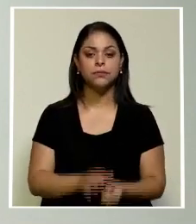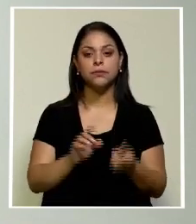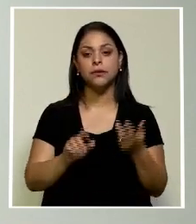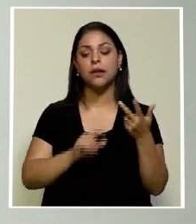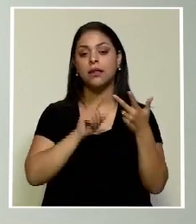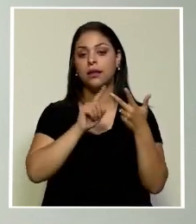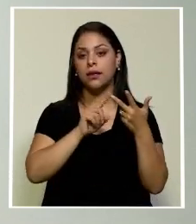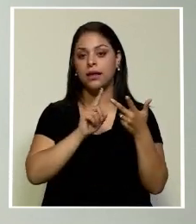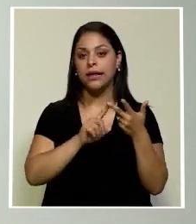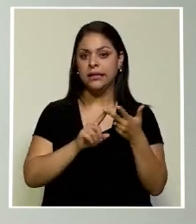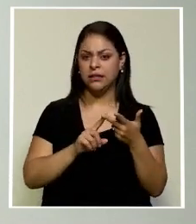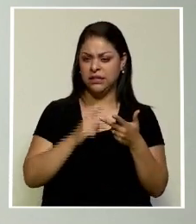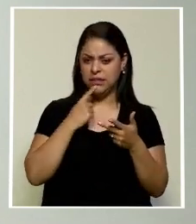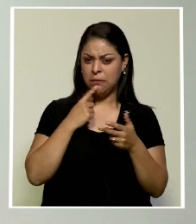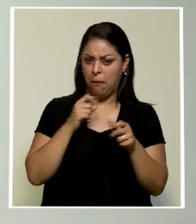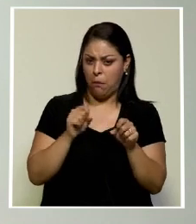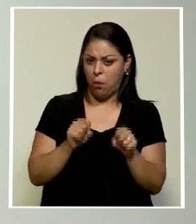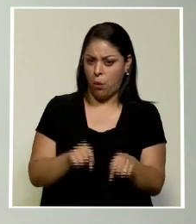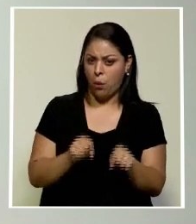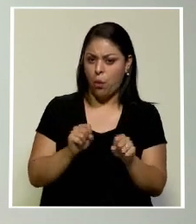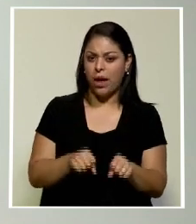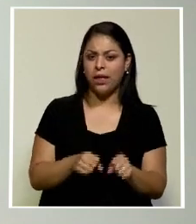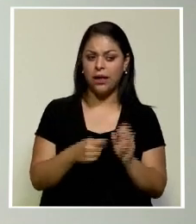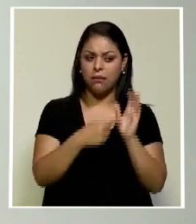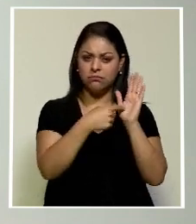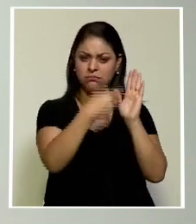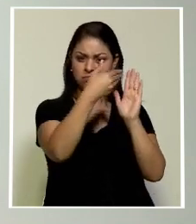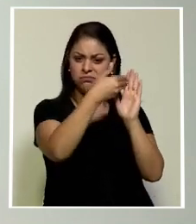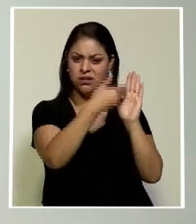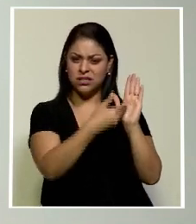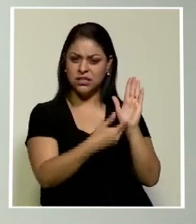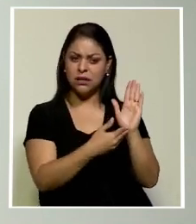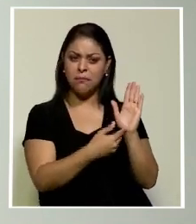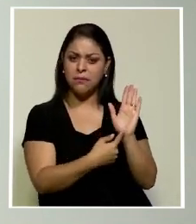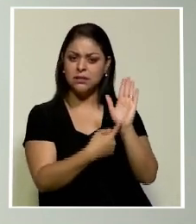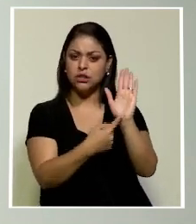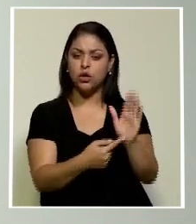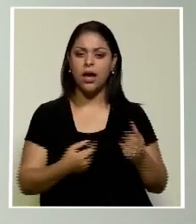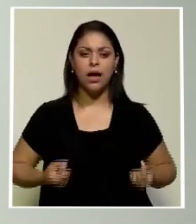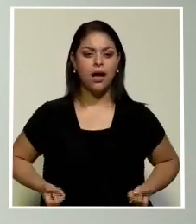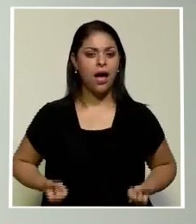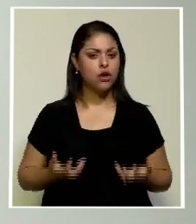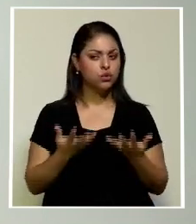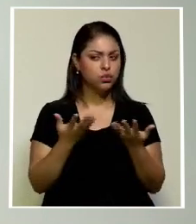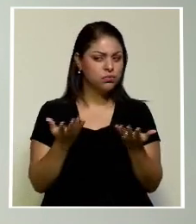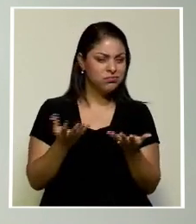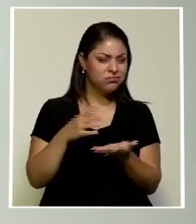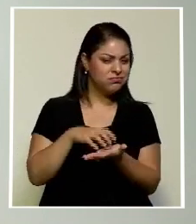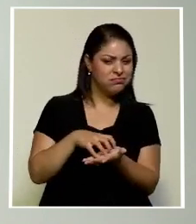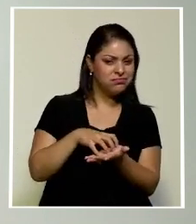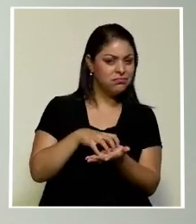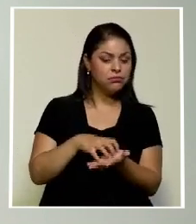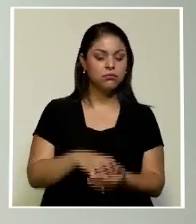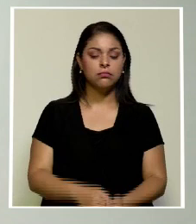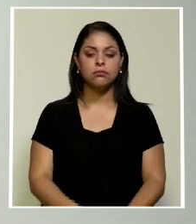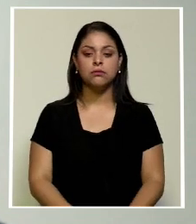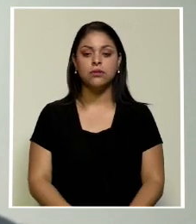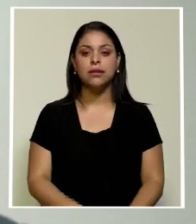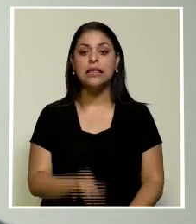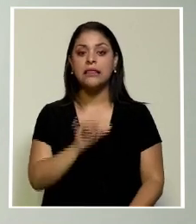la posible presentación de gastos irregulares en las liquidaciones de gastos, o bien